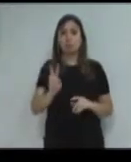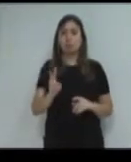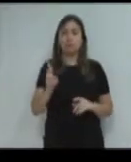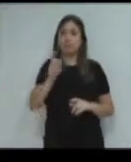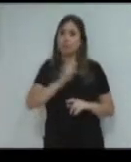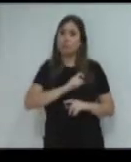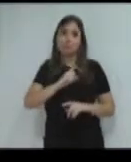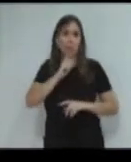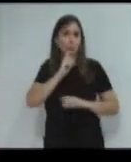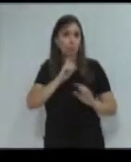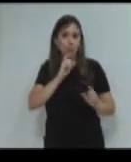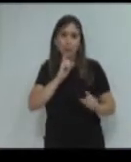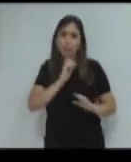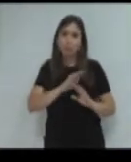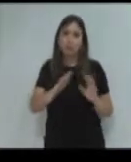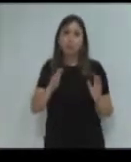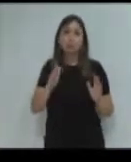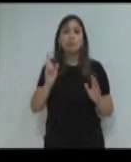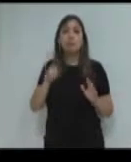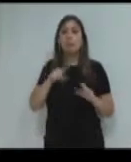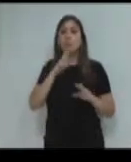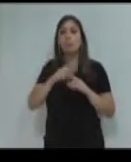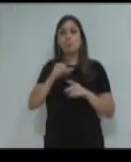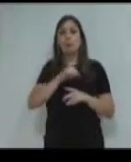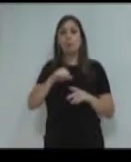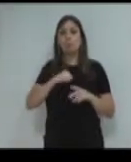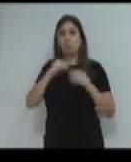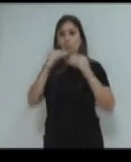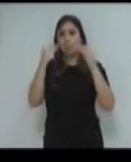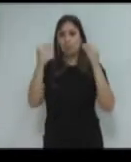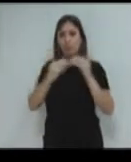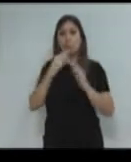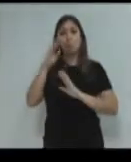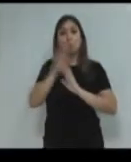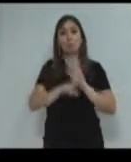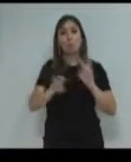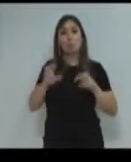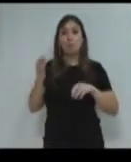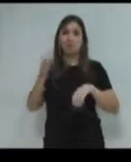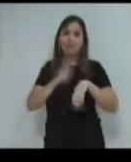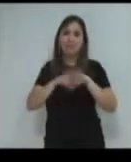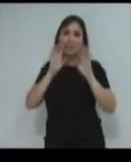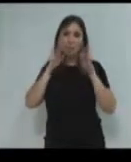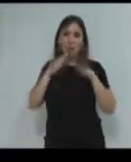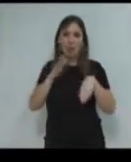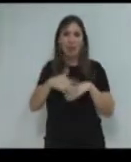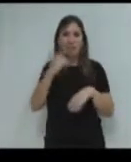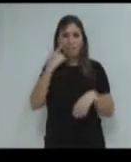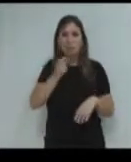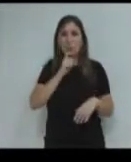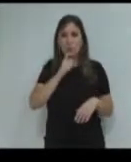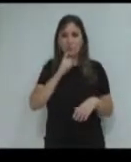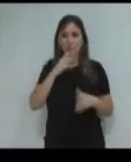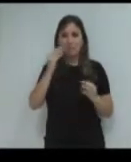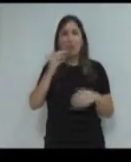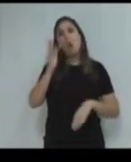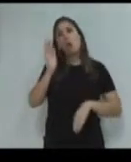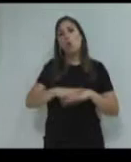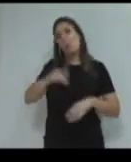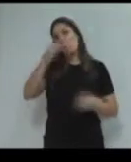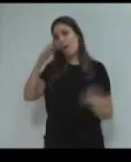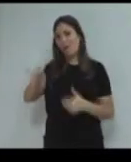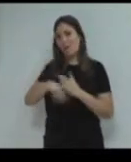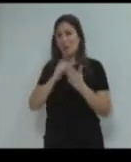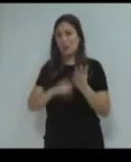tener. Y después la autoformación. Cuando tienes un programa nuevo, pues también dedícale un poquito de tiempo, no le vamos a echar todo. No